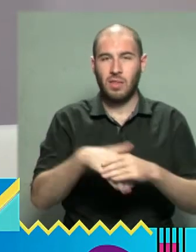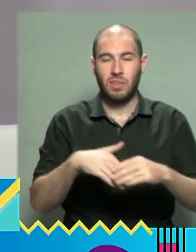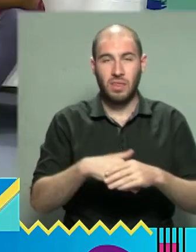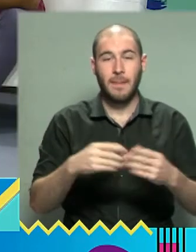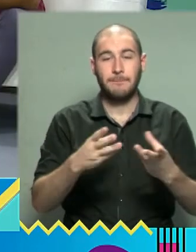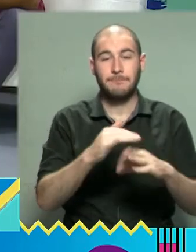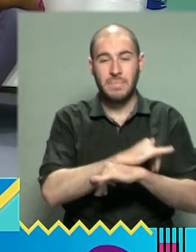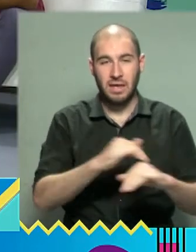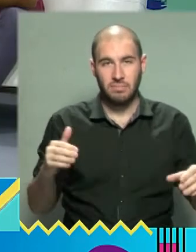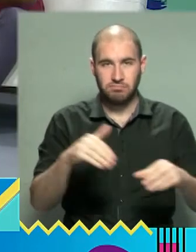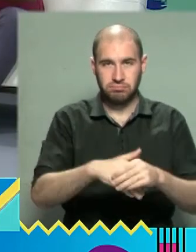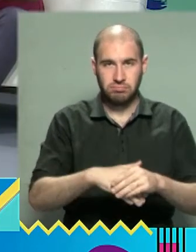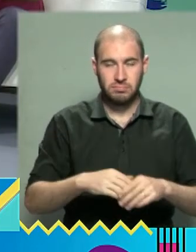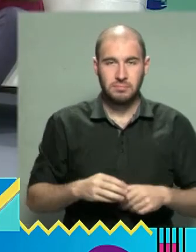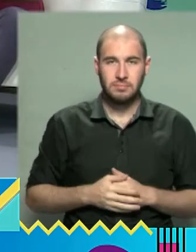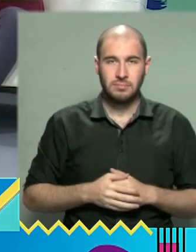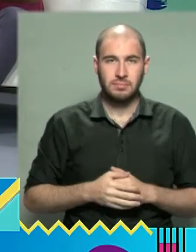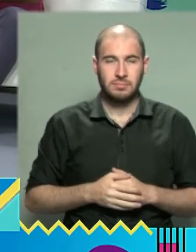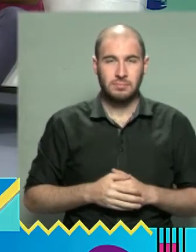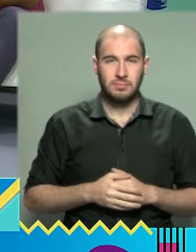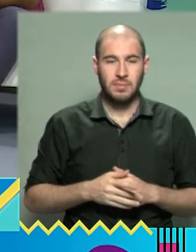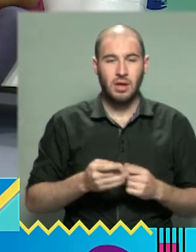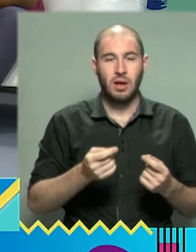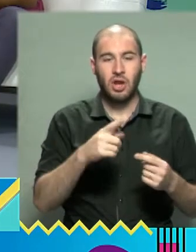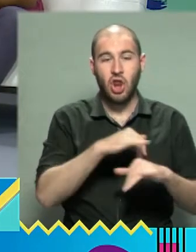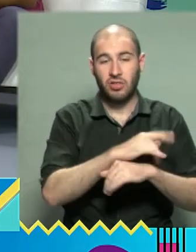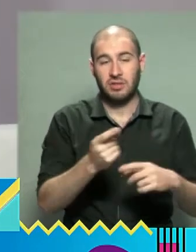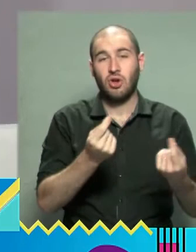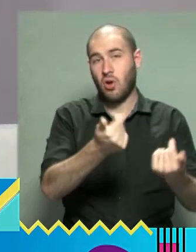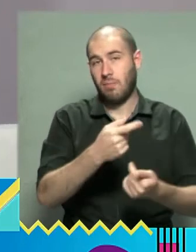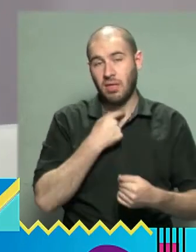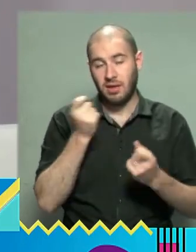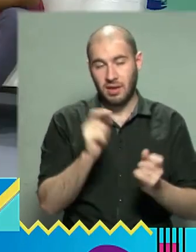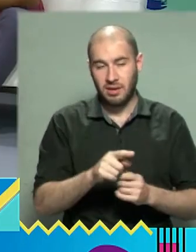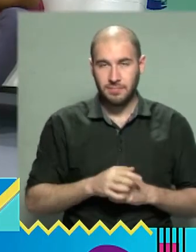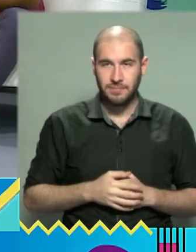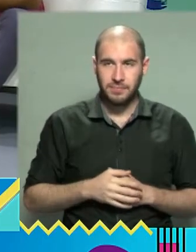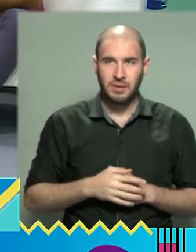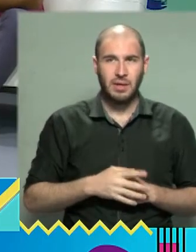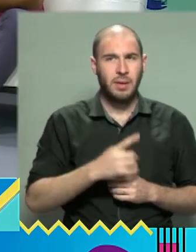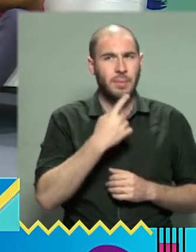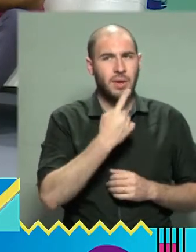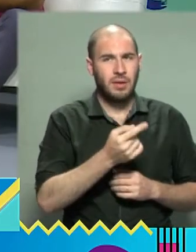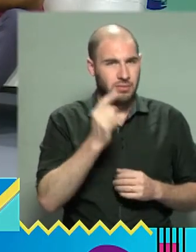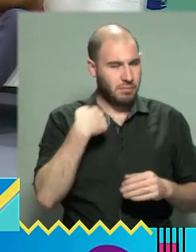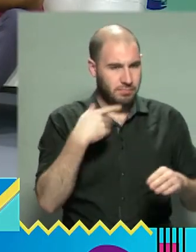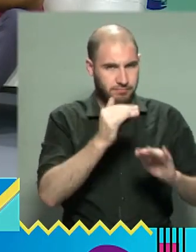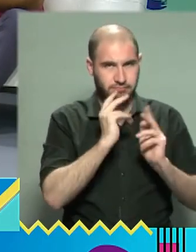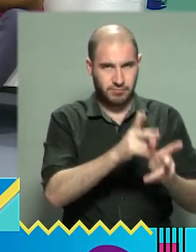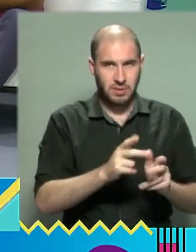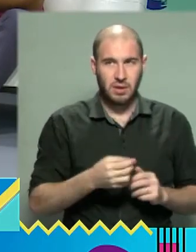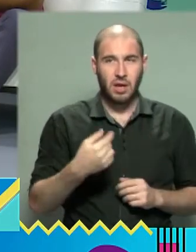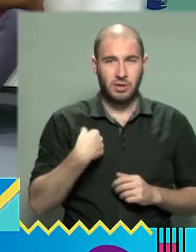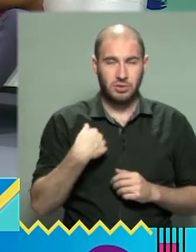medios de comunicación, y compran la noticia que quieren comprar. Martín, ¿cuál es? ¿Puedo hacer una intervención? Sí, por supuesto. Yo